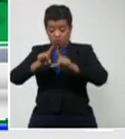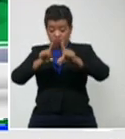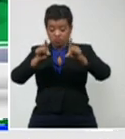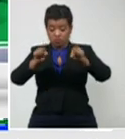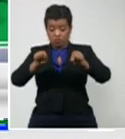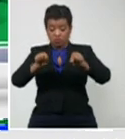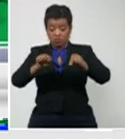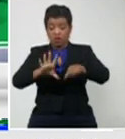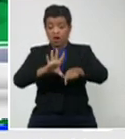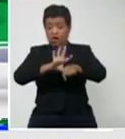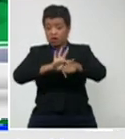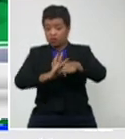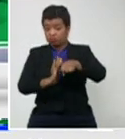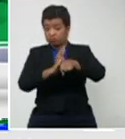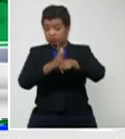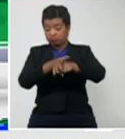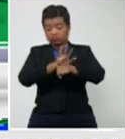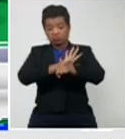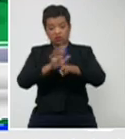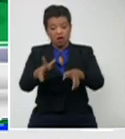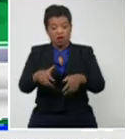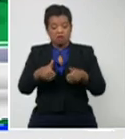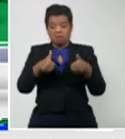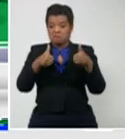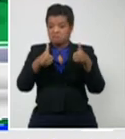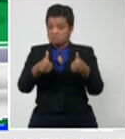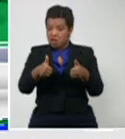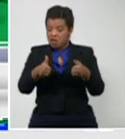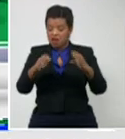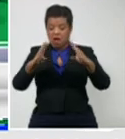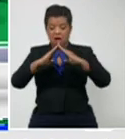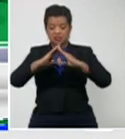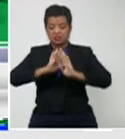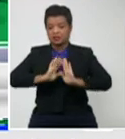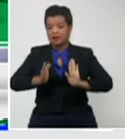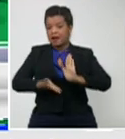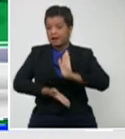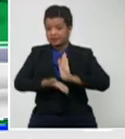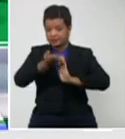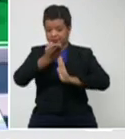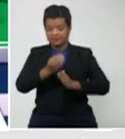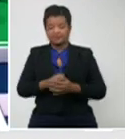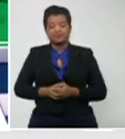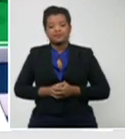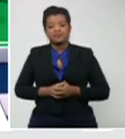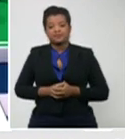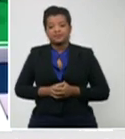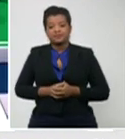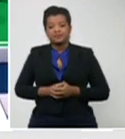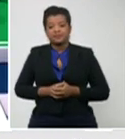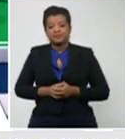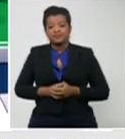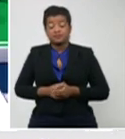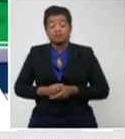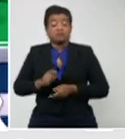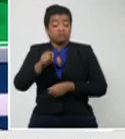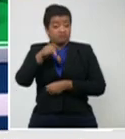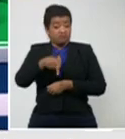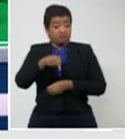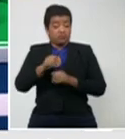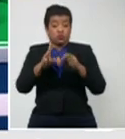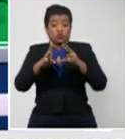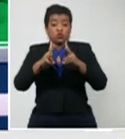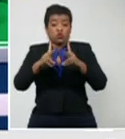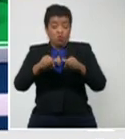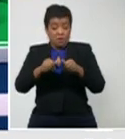han sido recuperadas, se encuentran de alta. Tenemos todavía una cifra elevada de casos